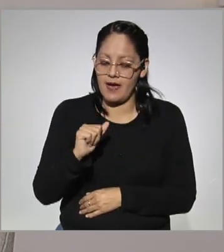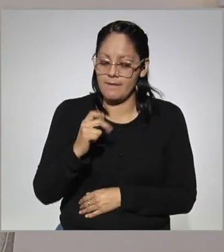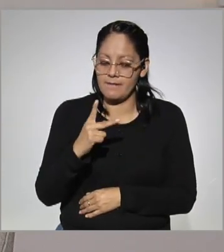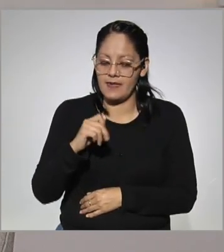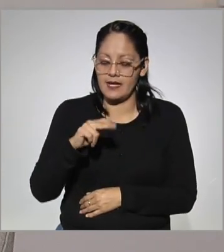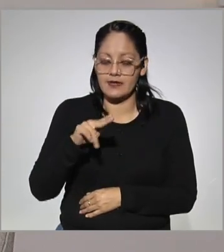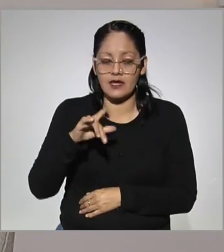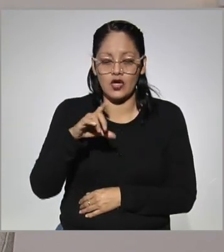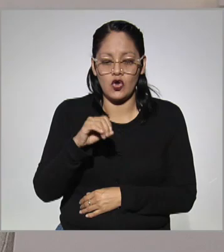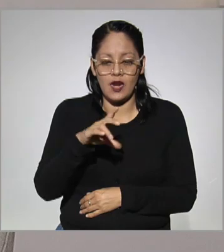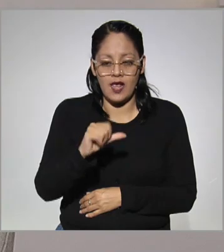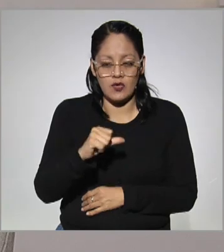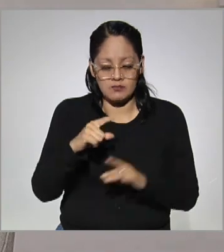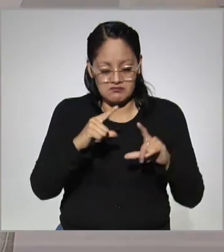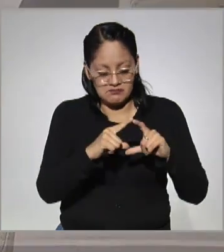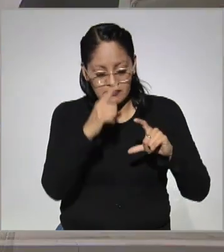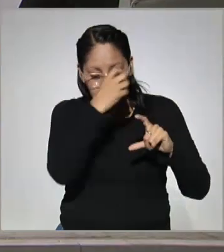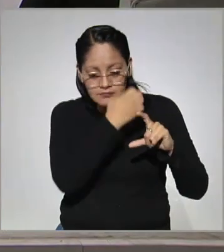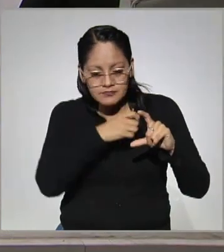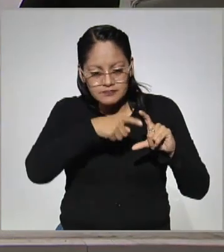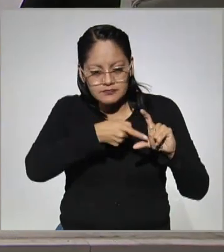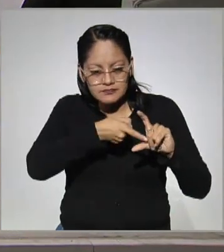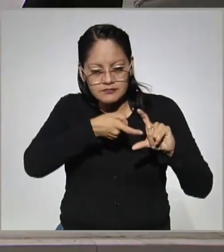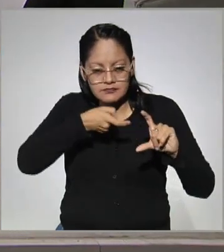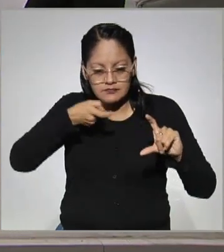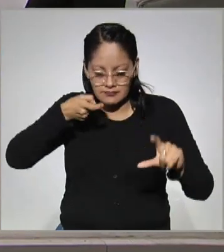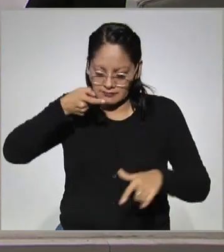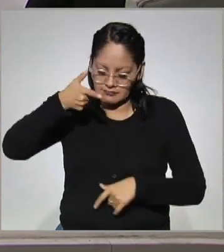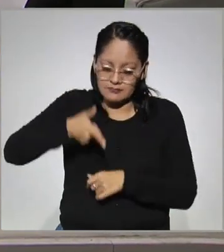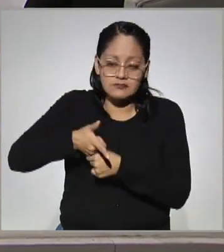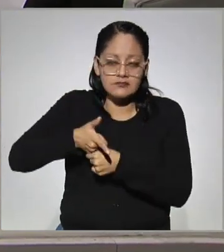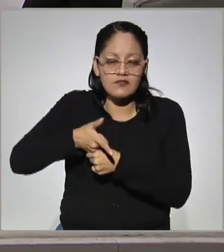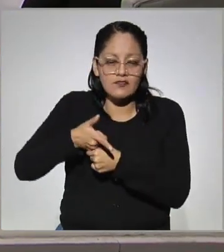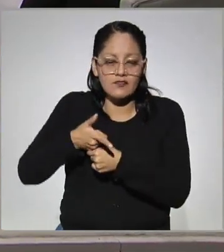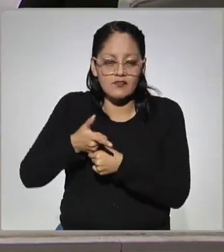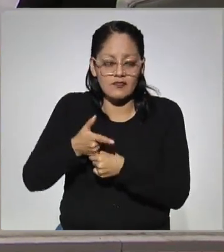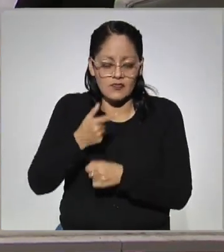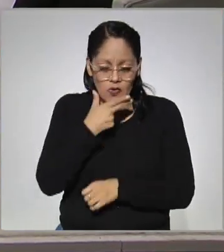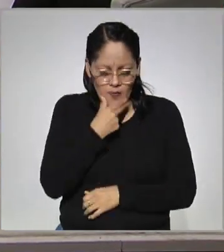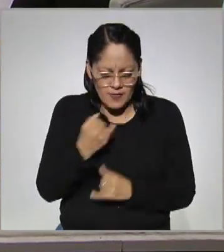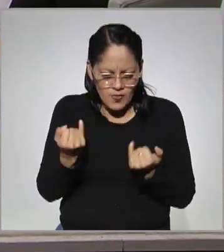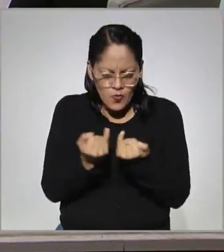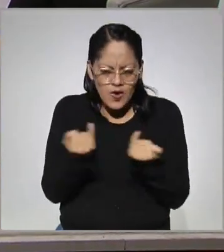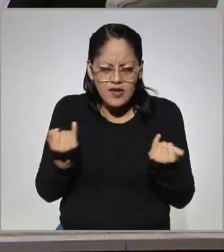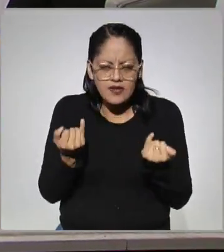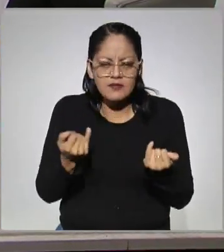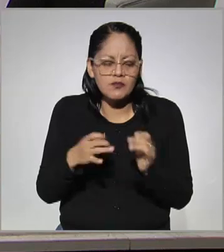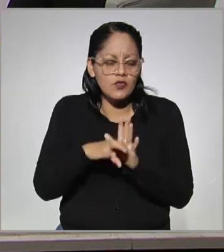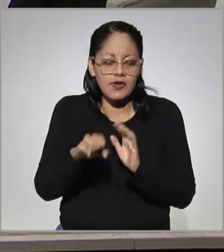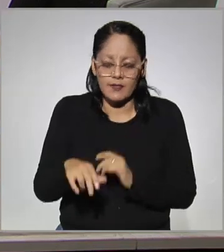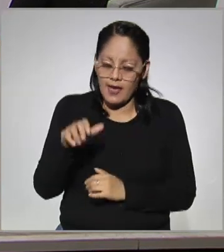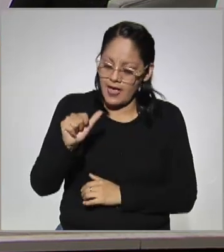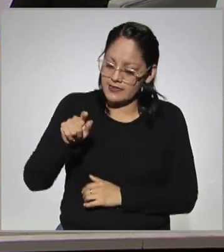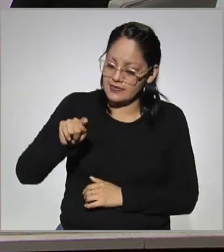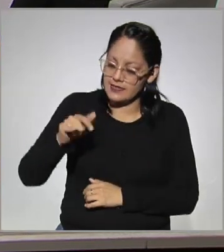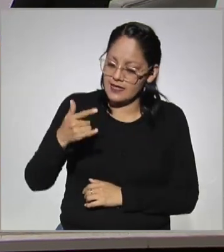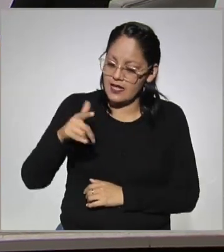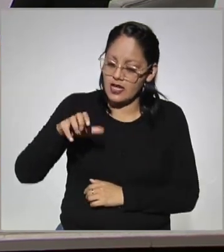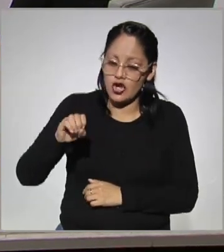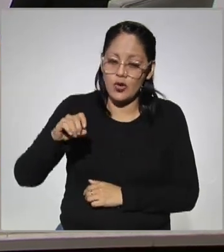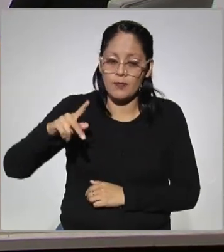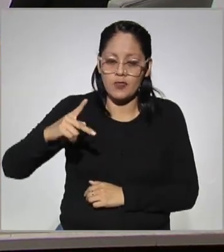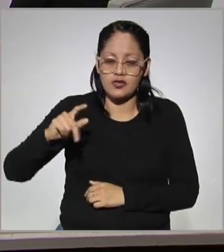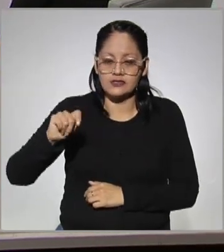para poder detectarlo? O sea, para poder detectar que sea igual que en los hombres. Por ejemplo, el antígeno prostático a ellos